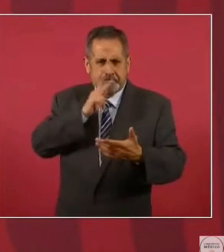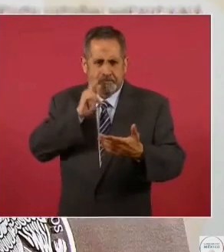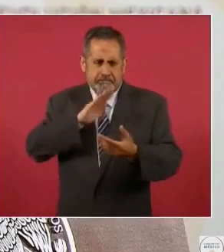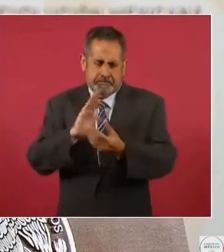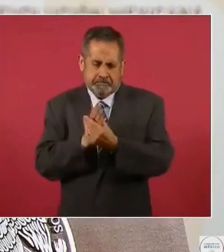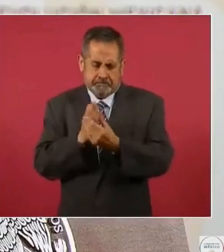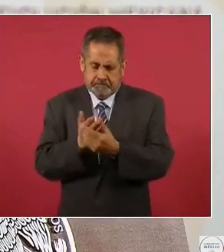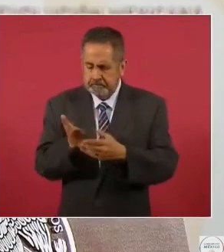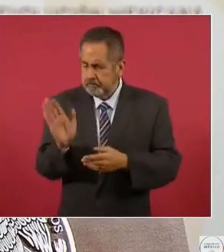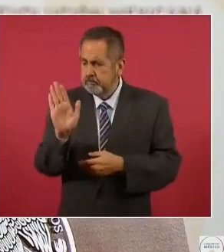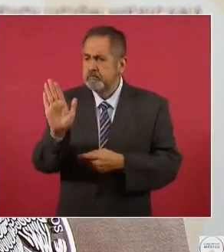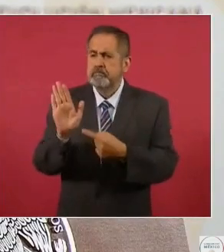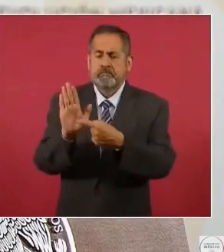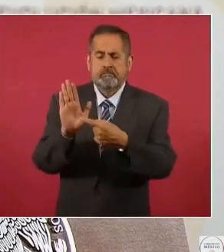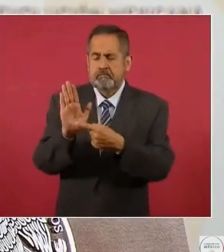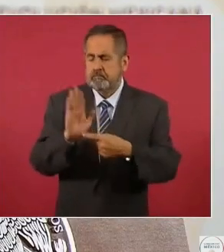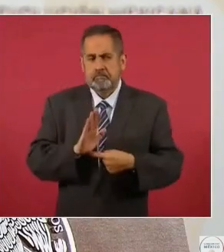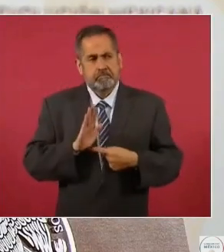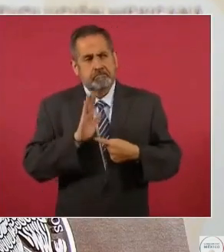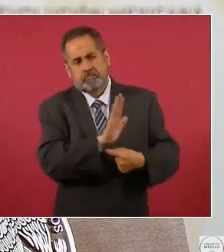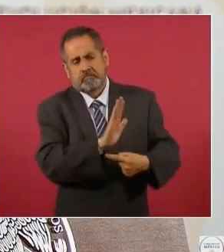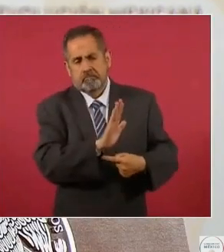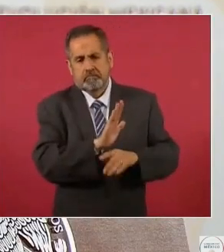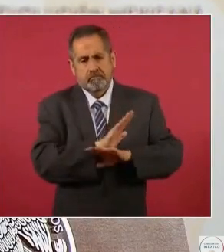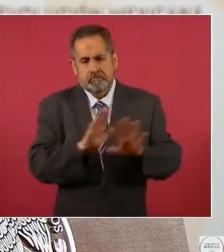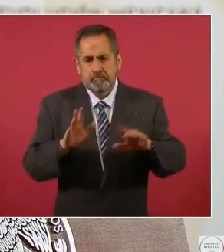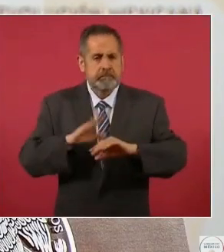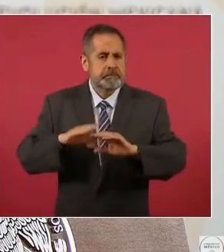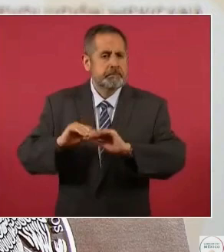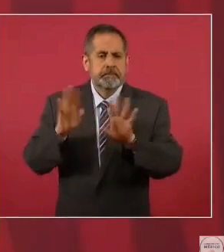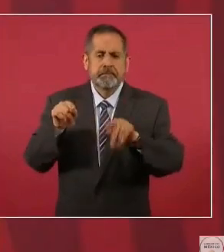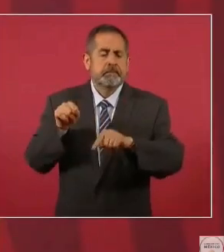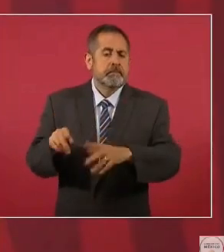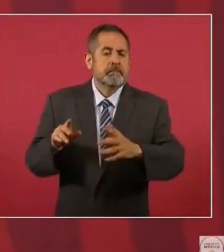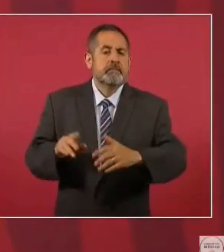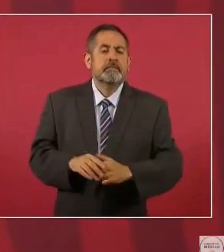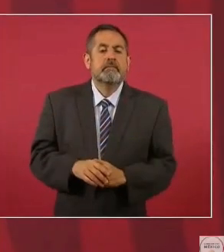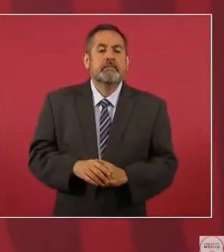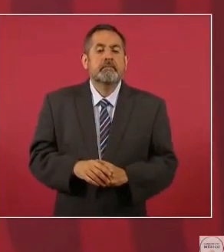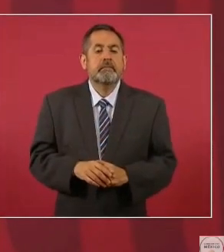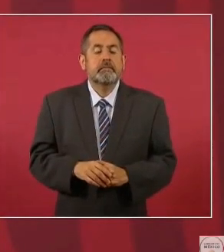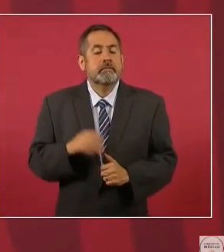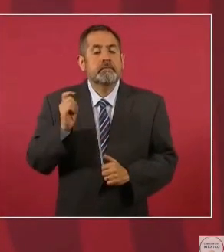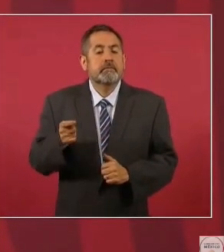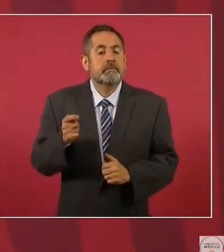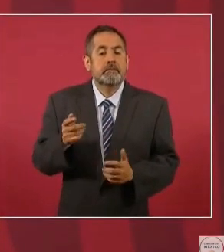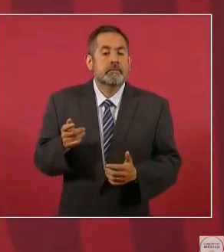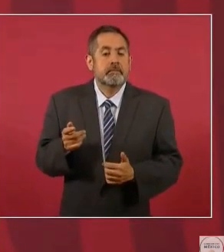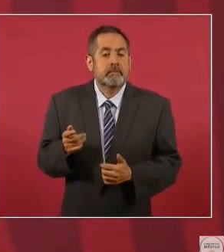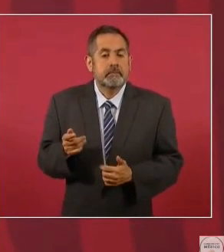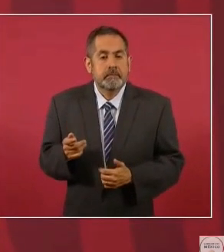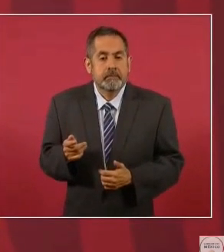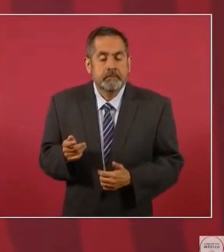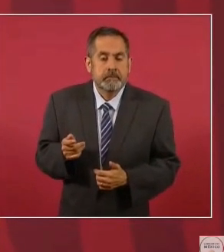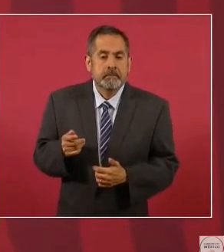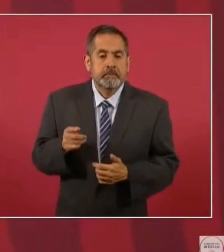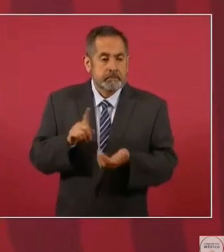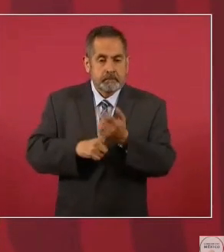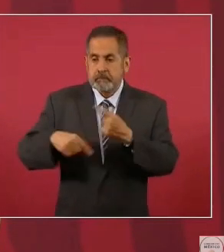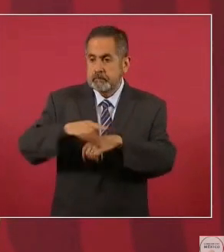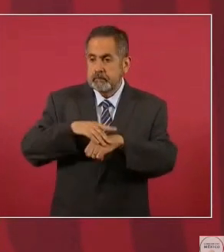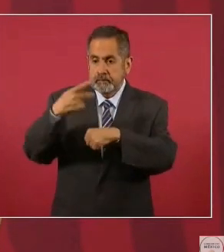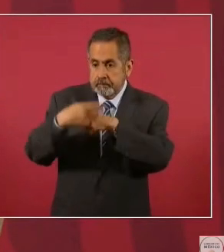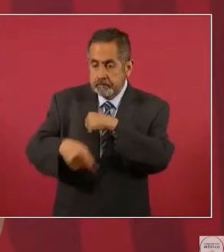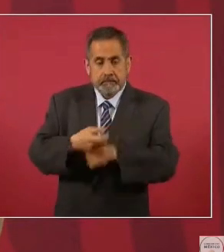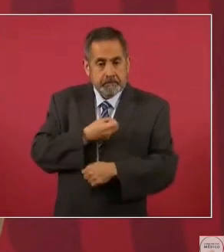técnica para defender estos amparos es muy clara. No solamente en el riesgo a la salud,